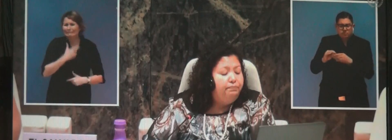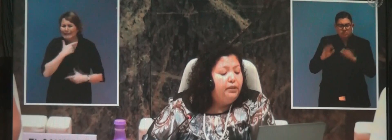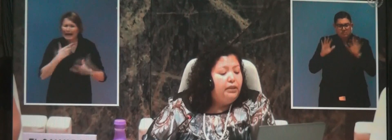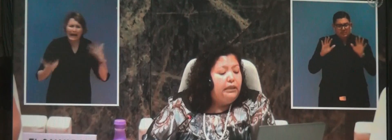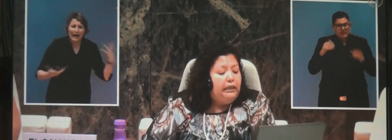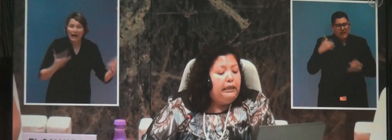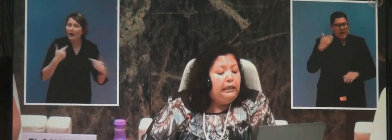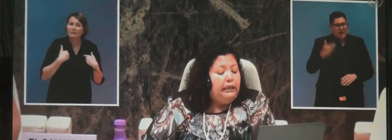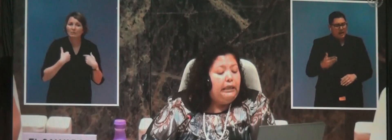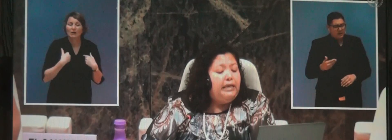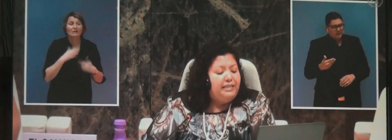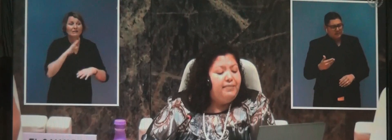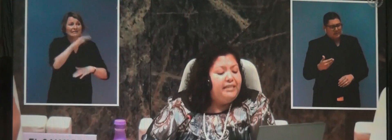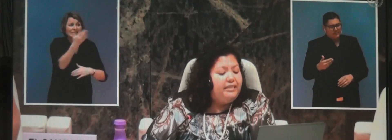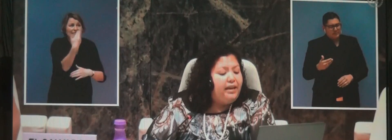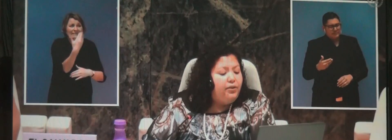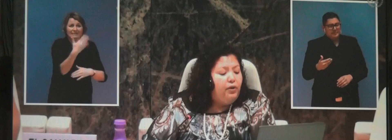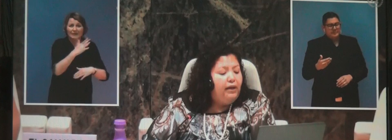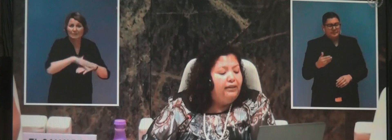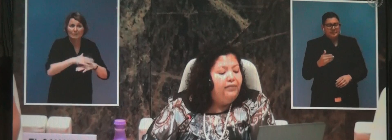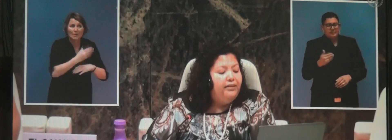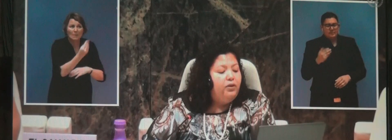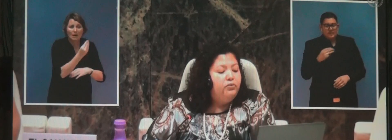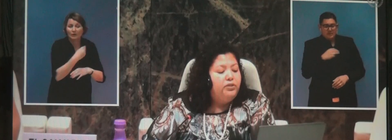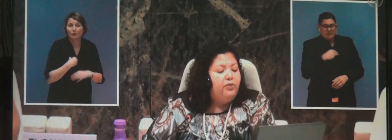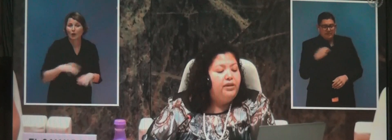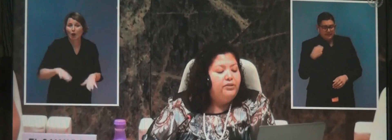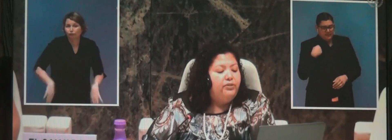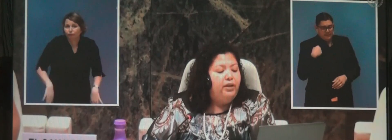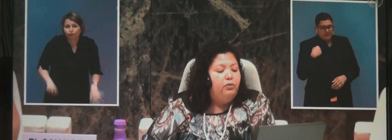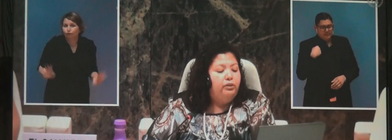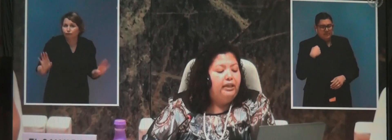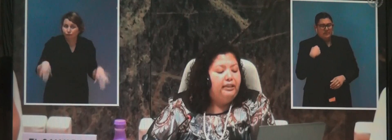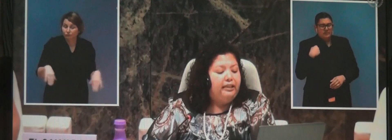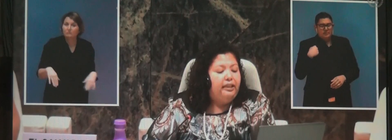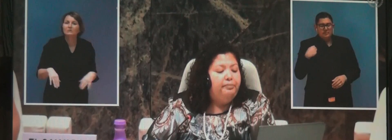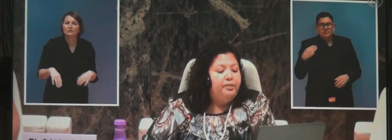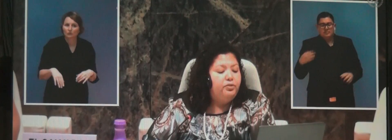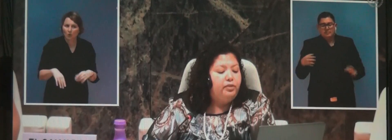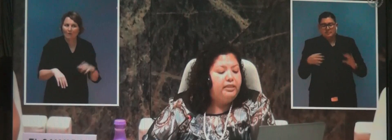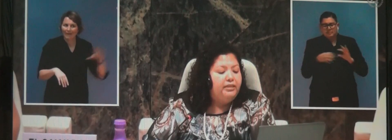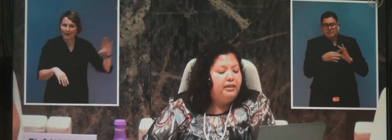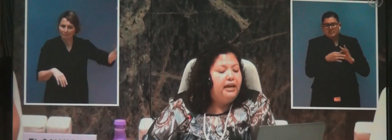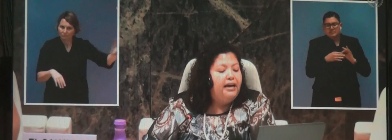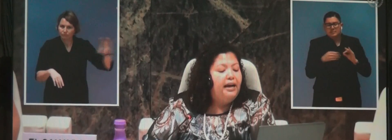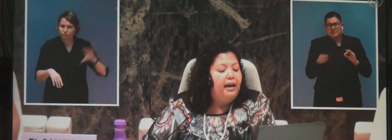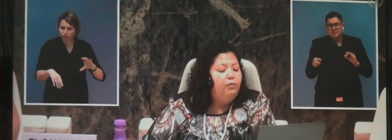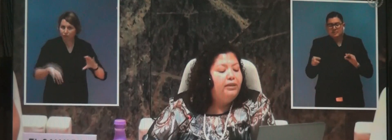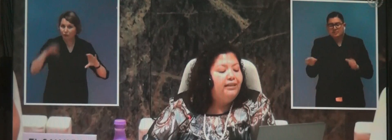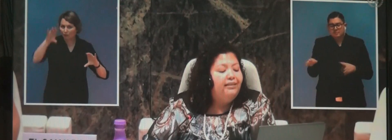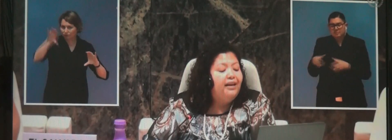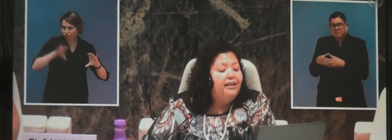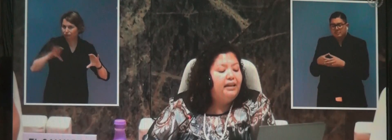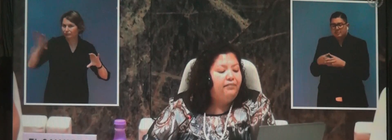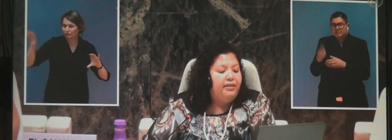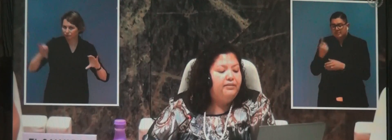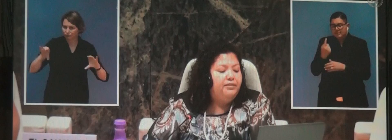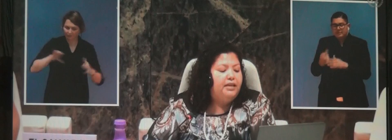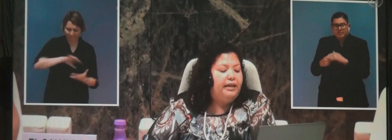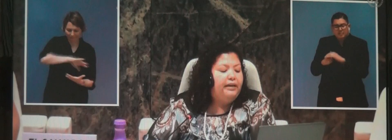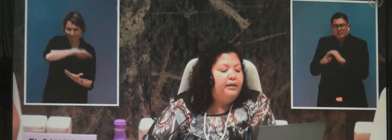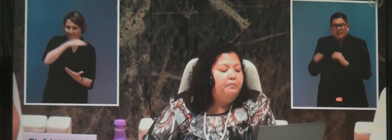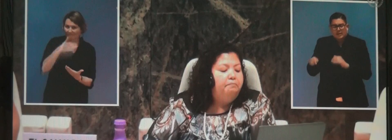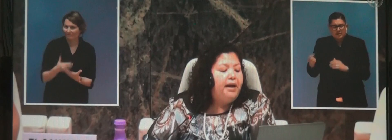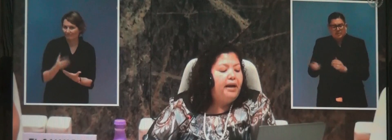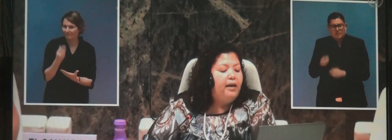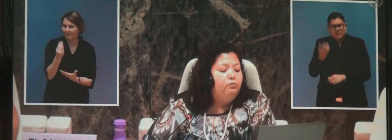años, ese ministerio, a través del Consejo Nacional contra la Trata de Personas, creará la Unidad Técnica